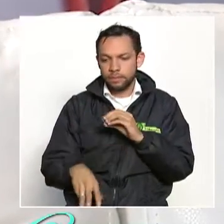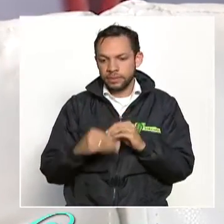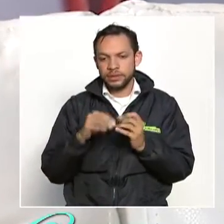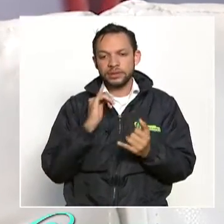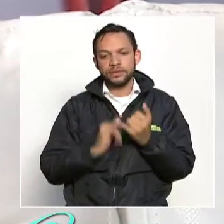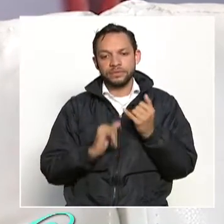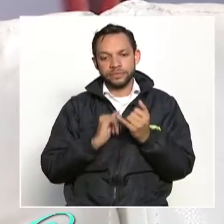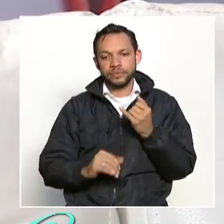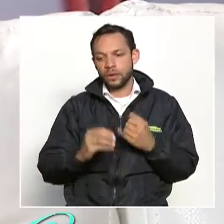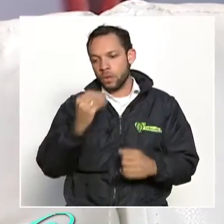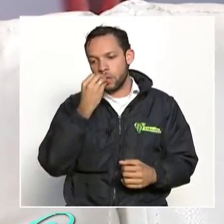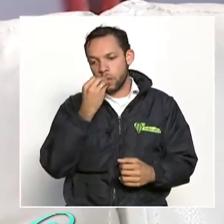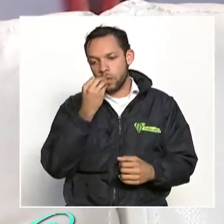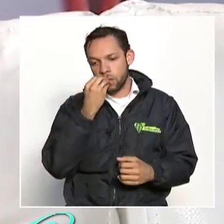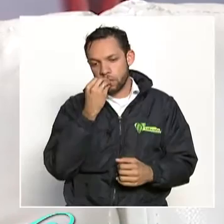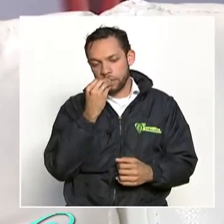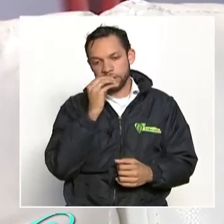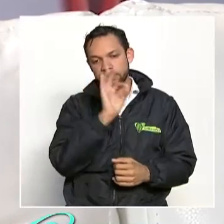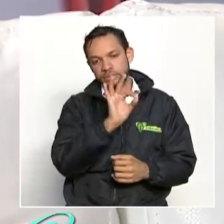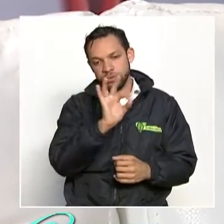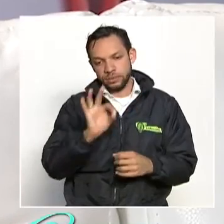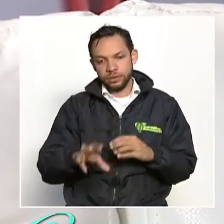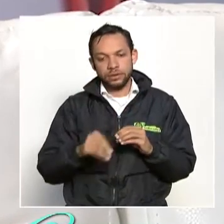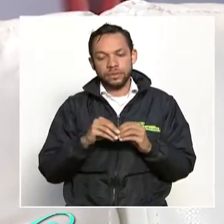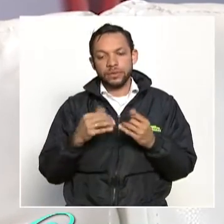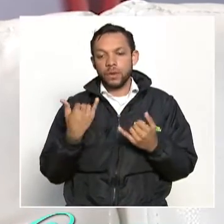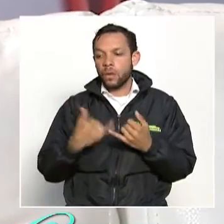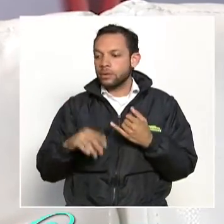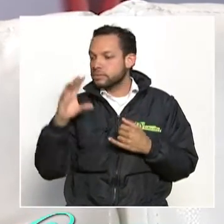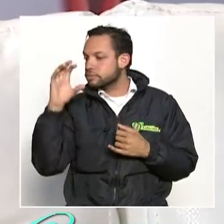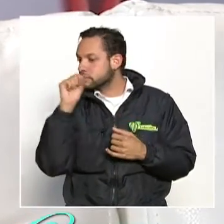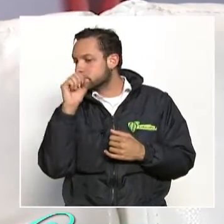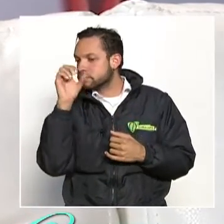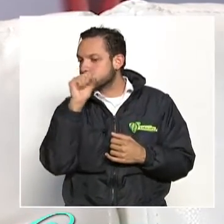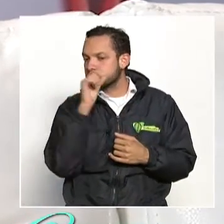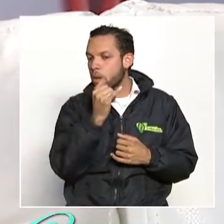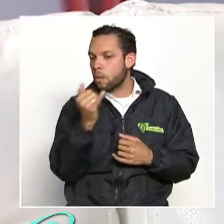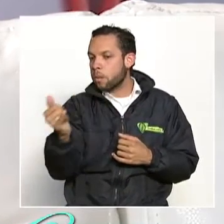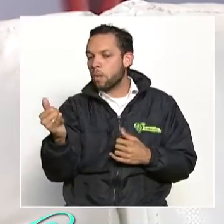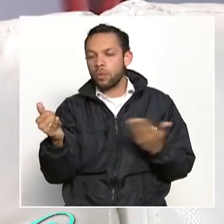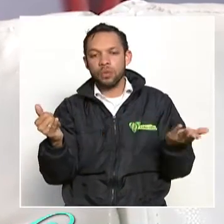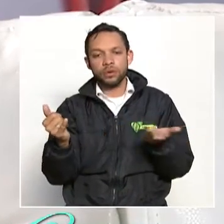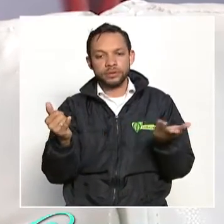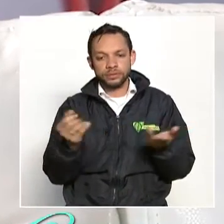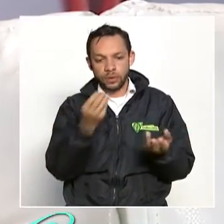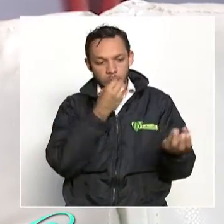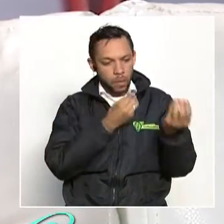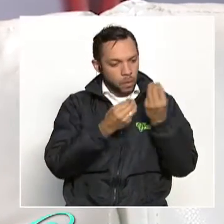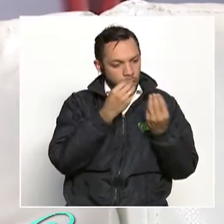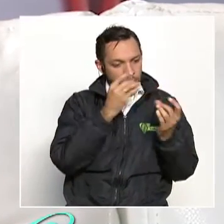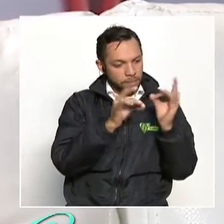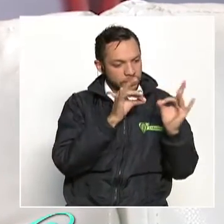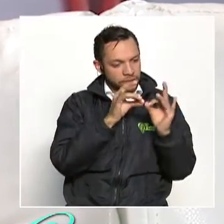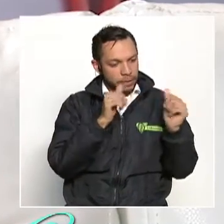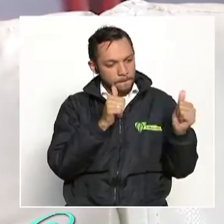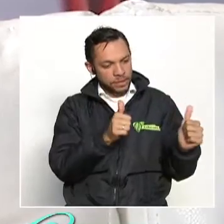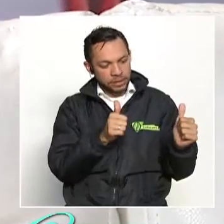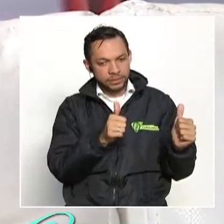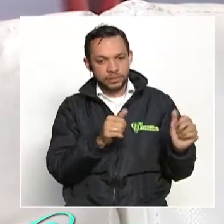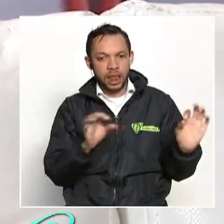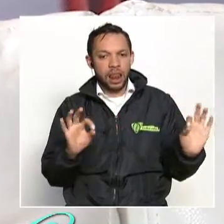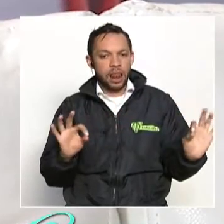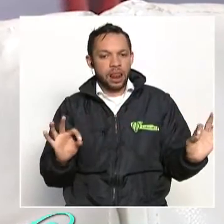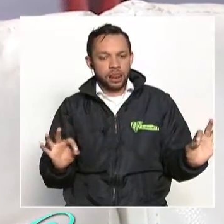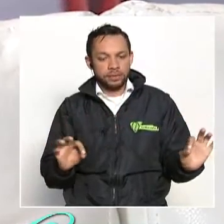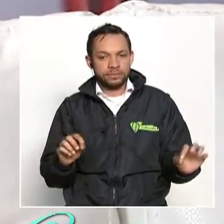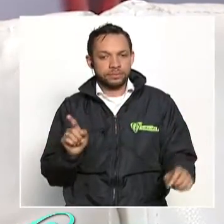la alimentación. Lamentablemente hoy encontramos muy pocos sitios de alimentación saludable. Hay uno, por ejemplo,